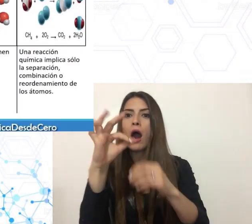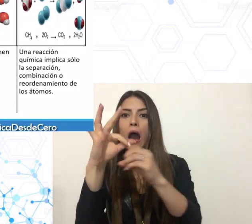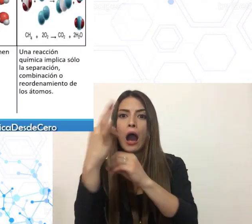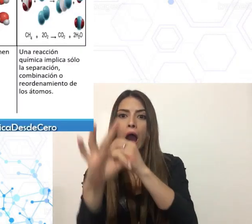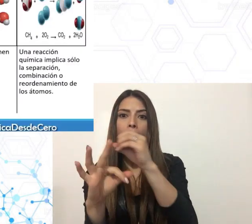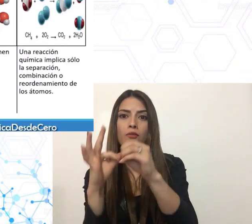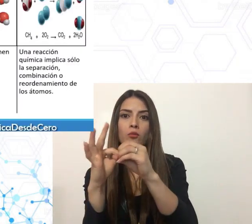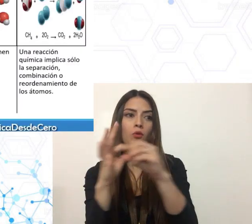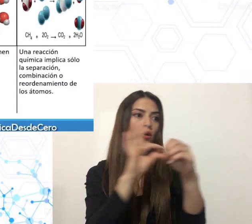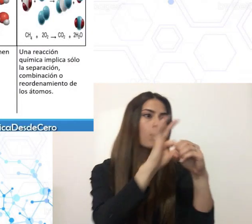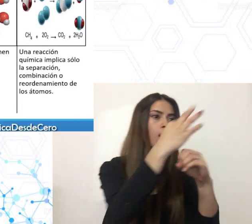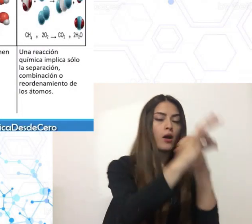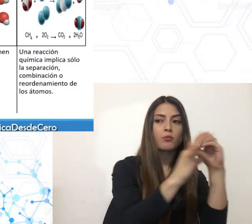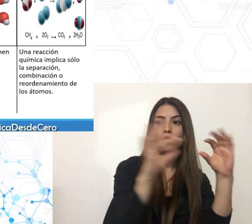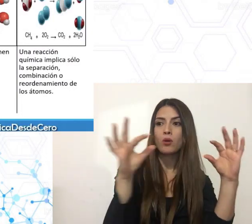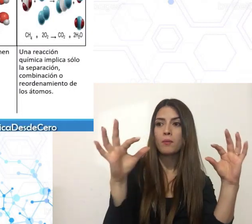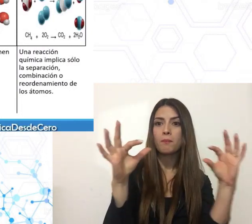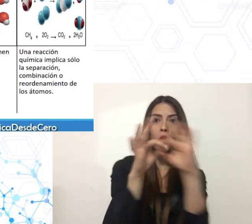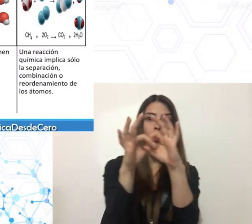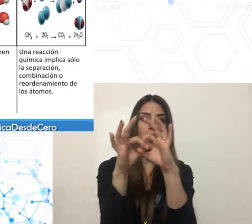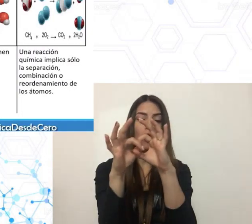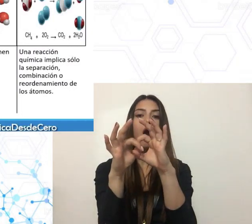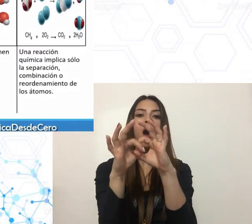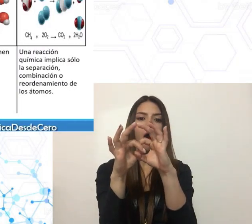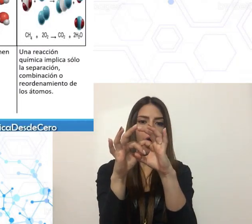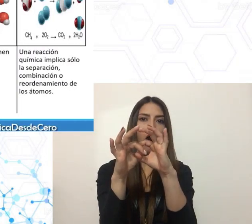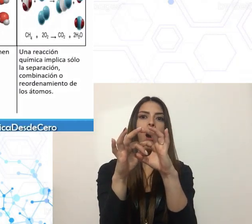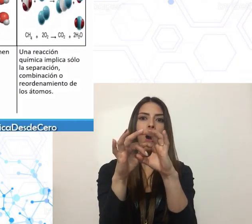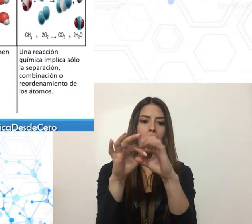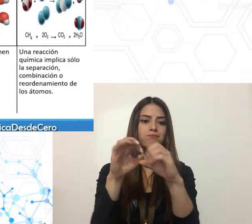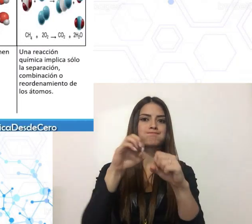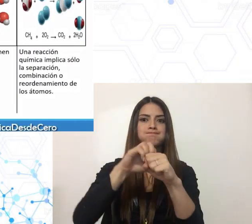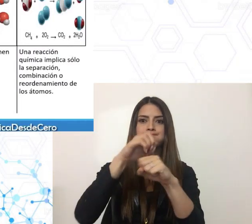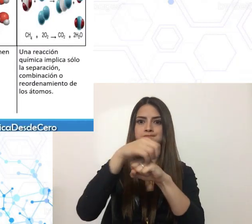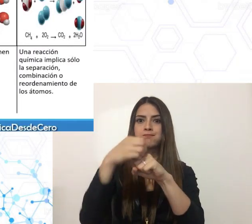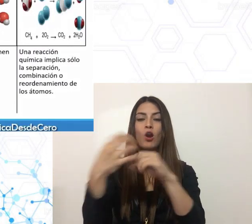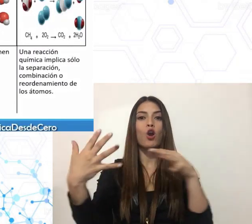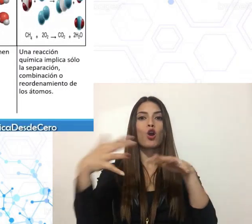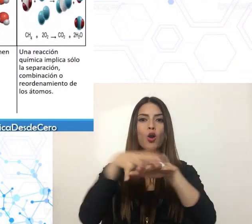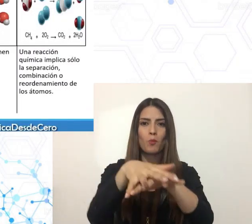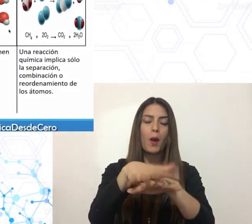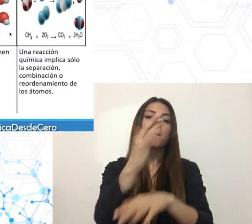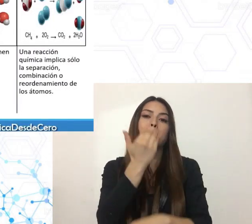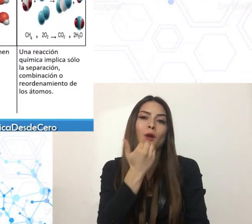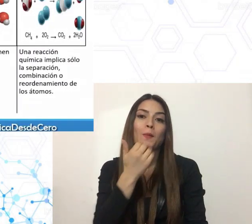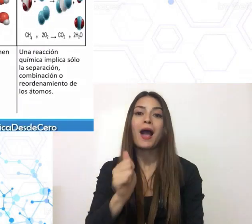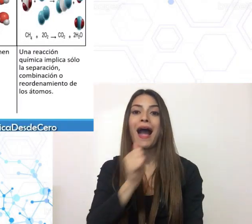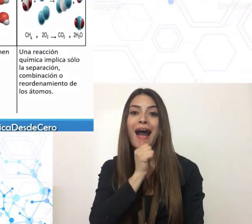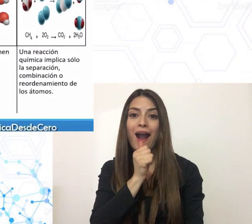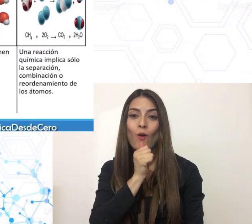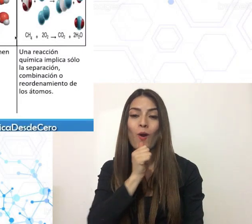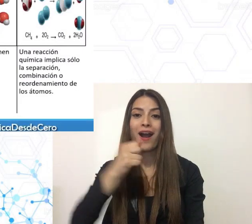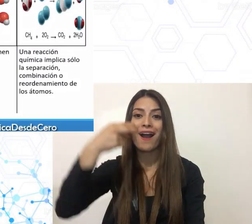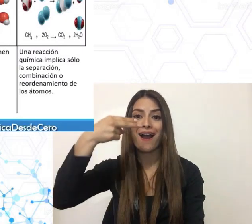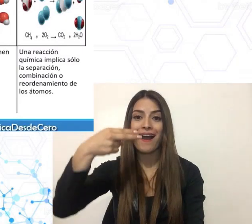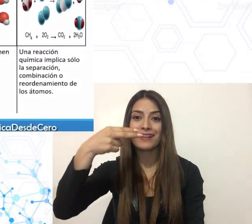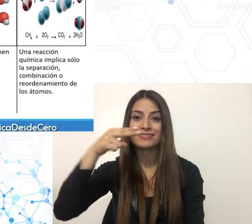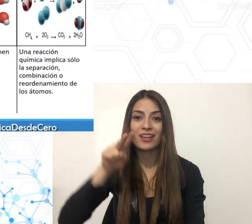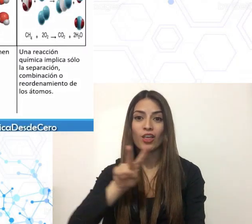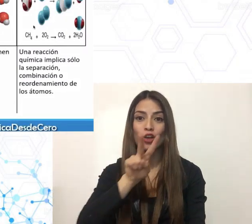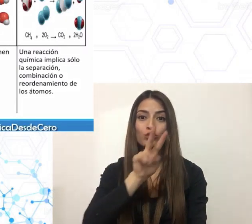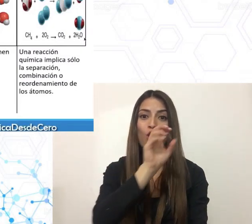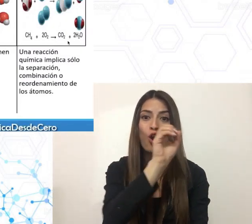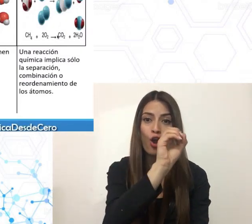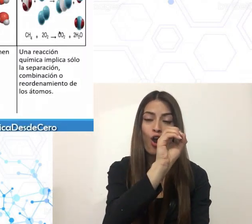serían estos 2 átomos y la O sería el elemento químico oxígeno. Bien, también el señor